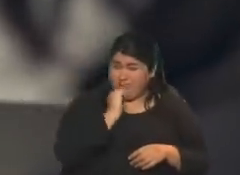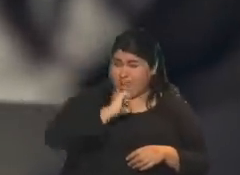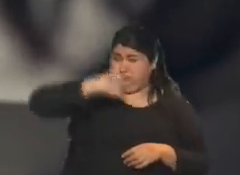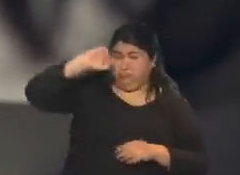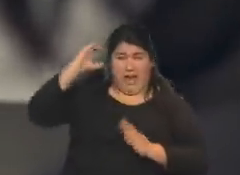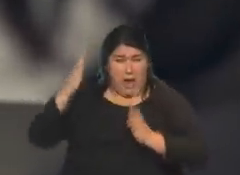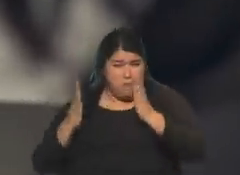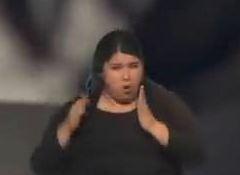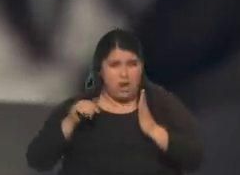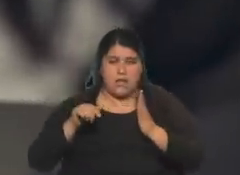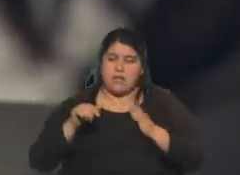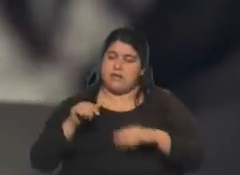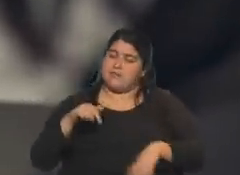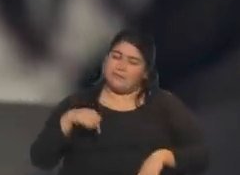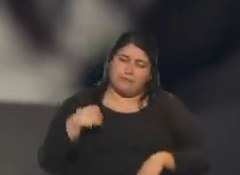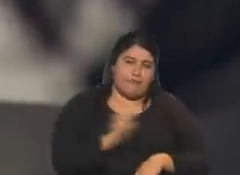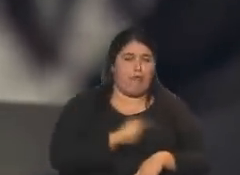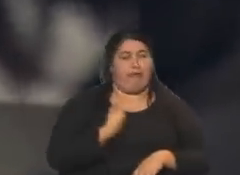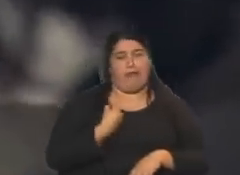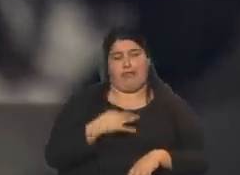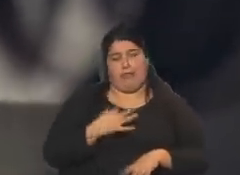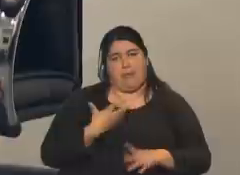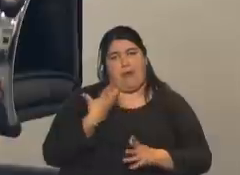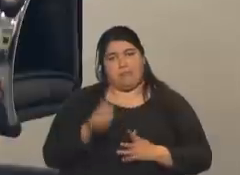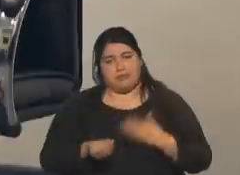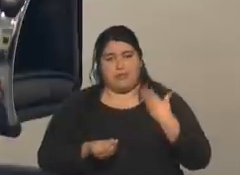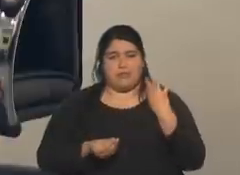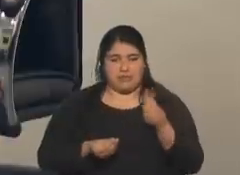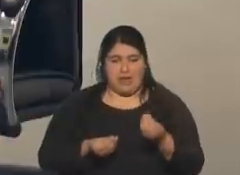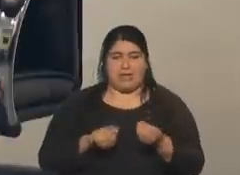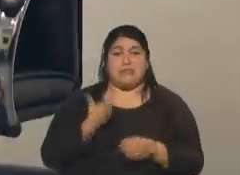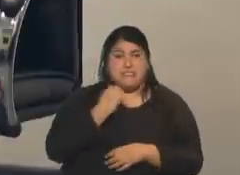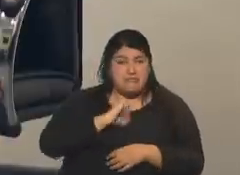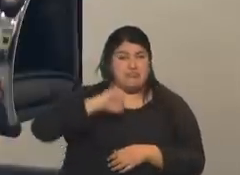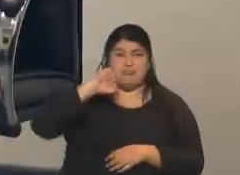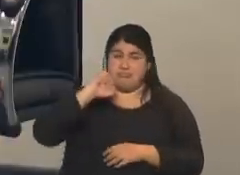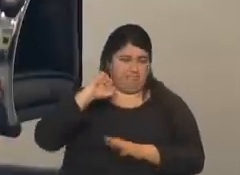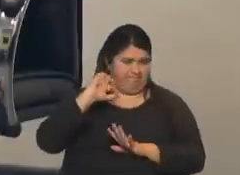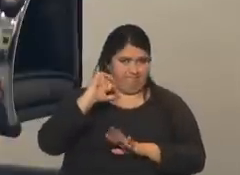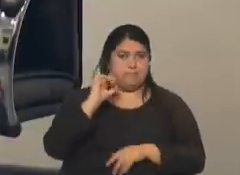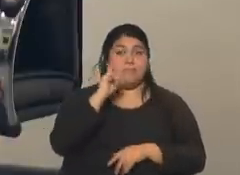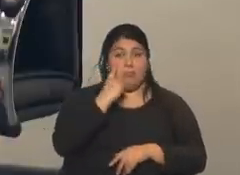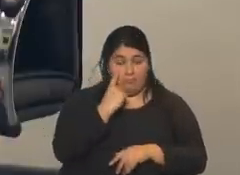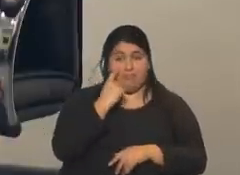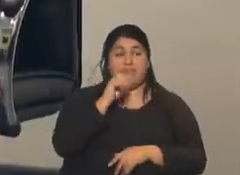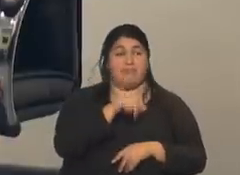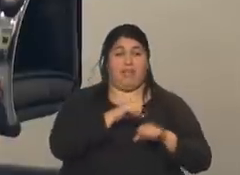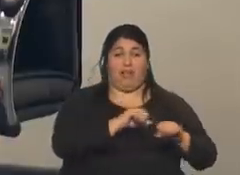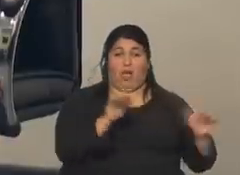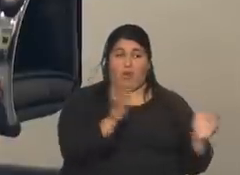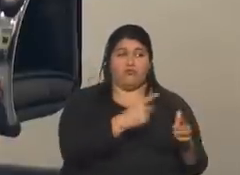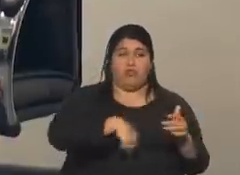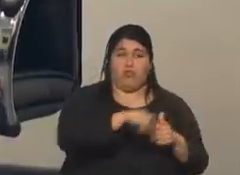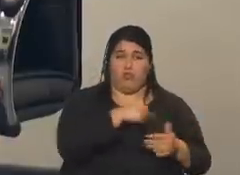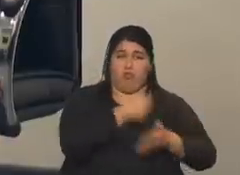lamentablemente tenemos que todos poner un granito de arena, bajar. Pero veo que las grandes industrias hacen oídos sordos sobre